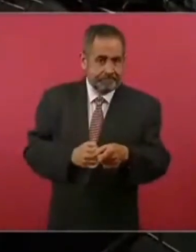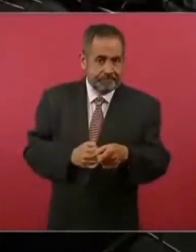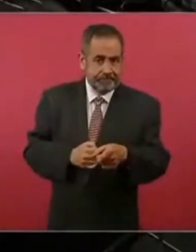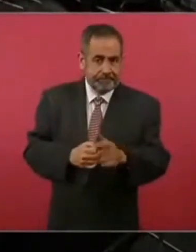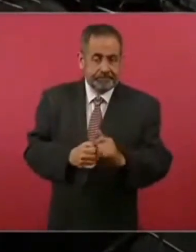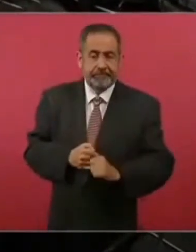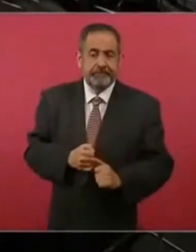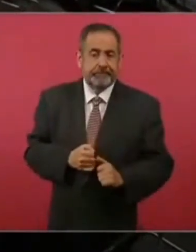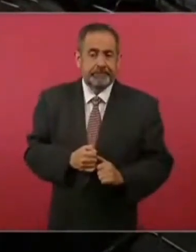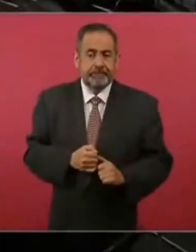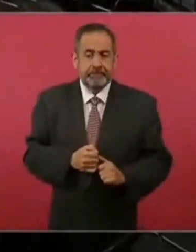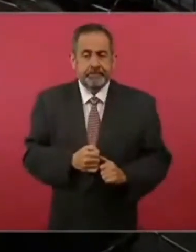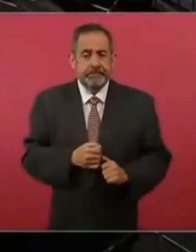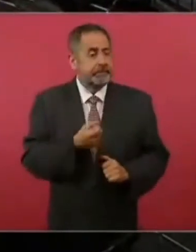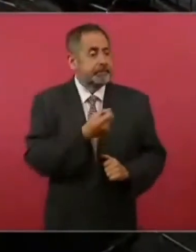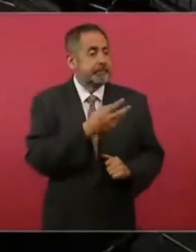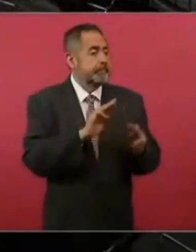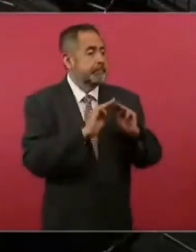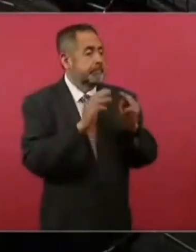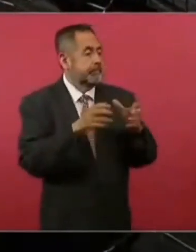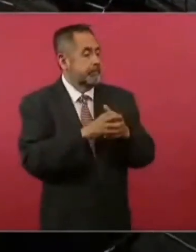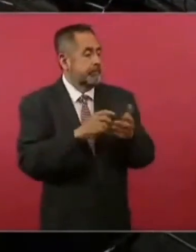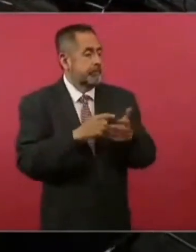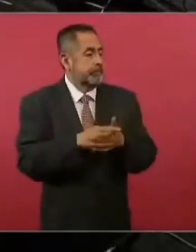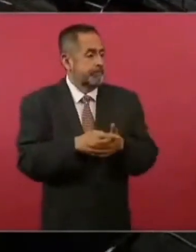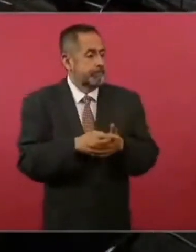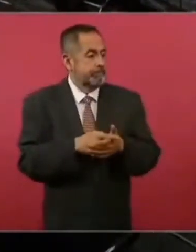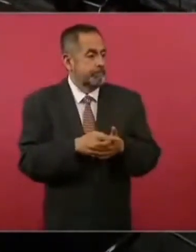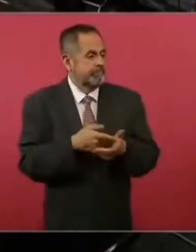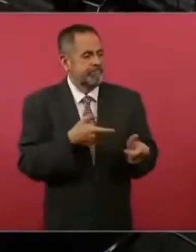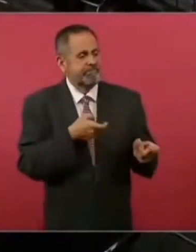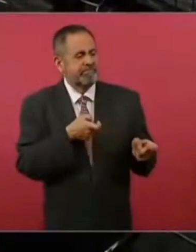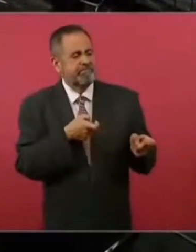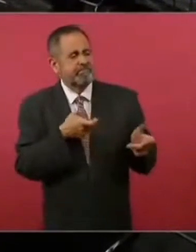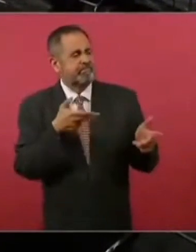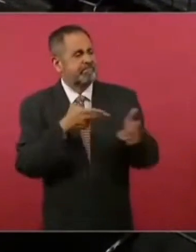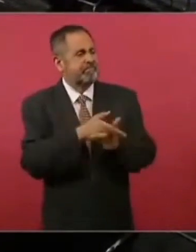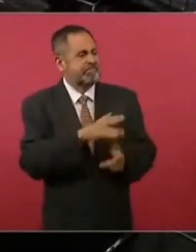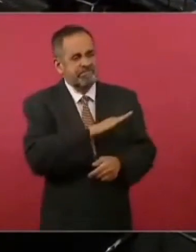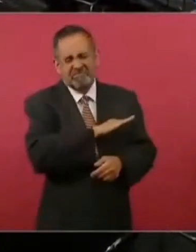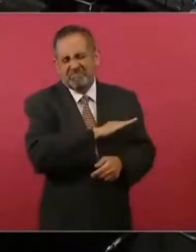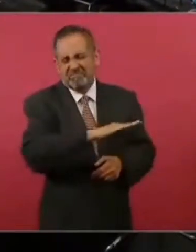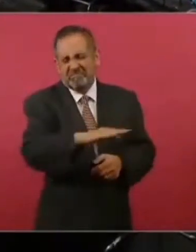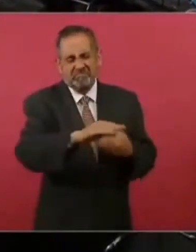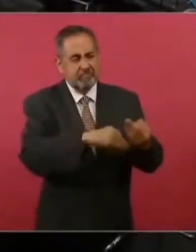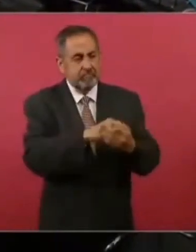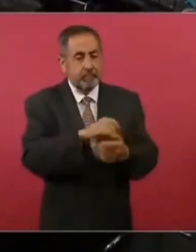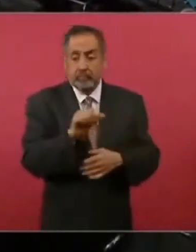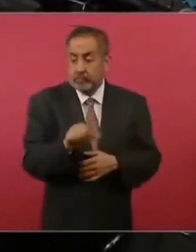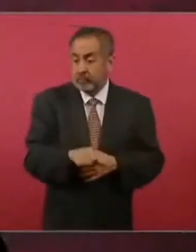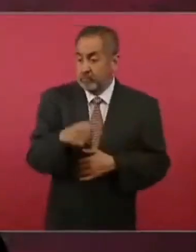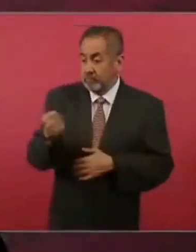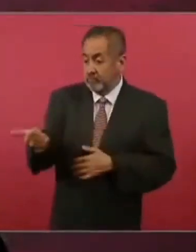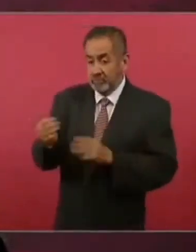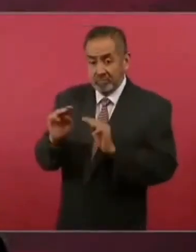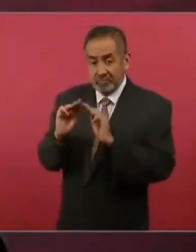unos delincuentes y de protección a otros.